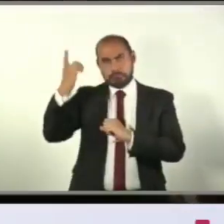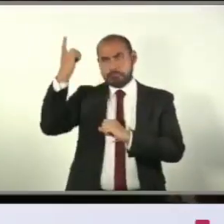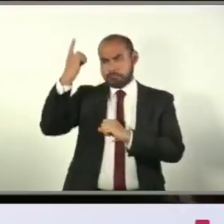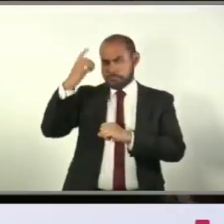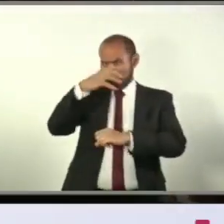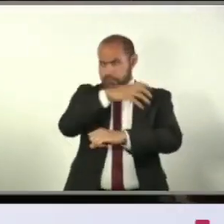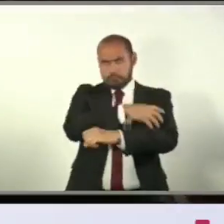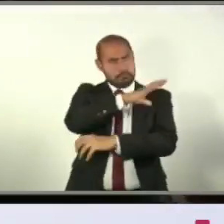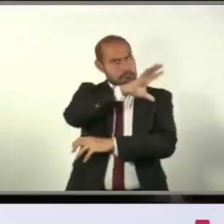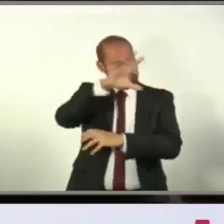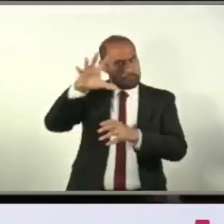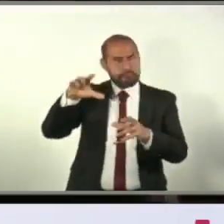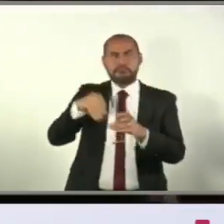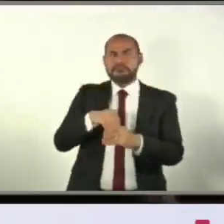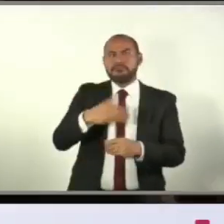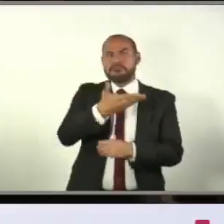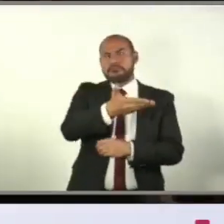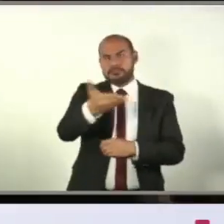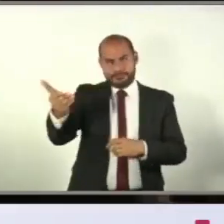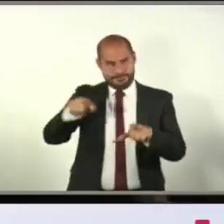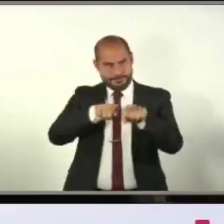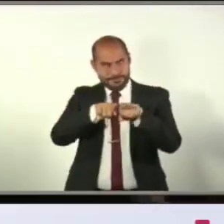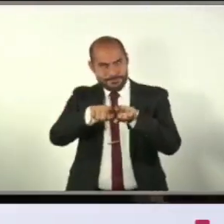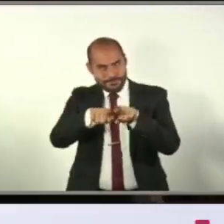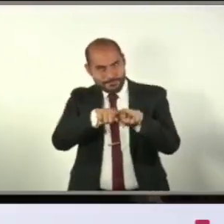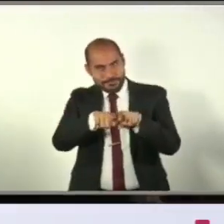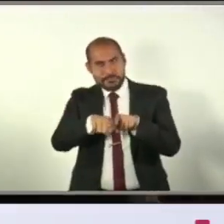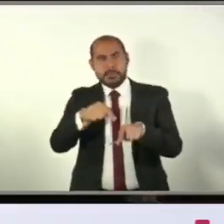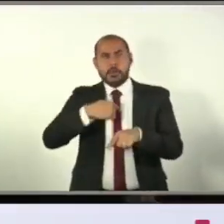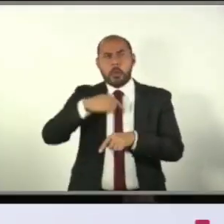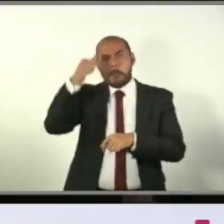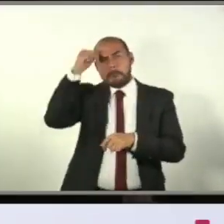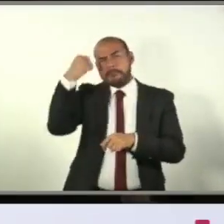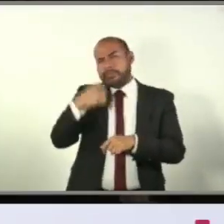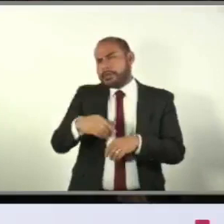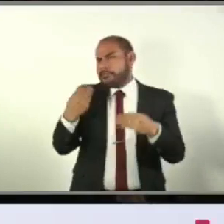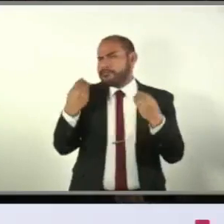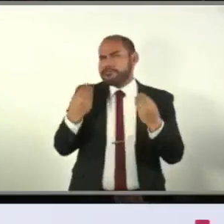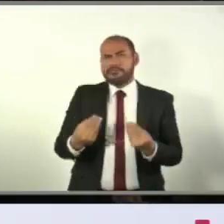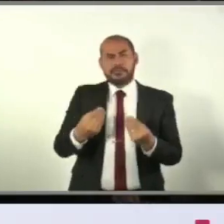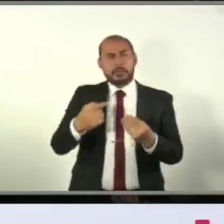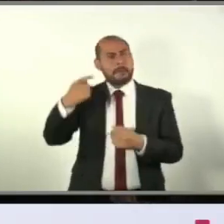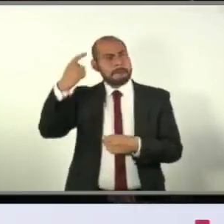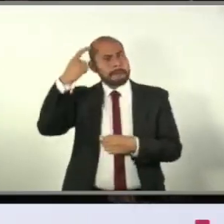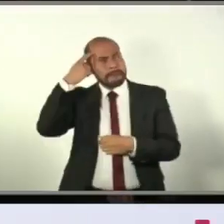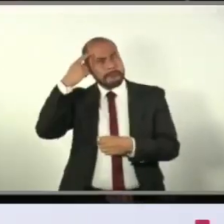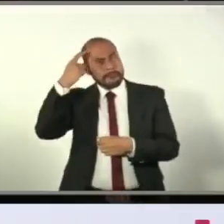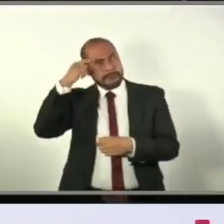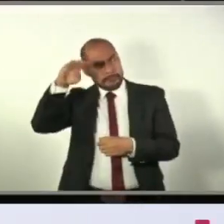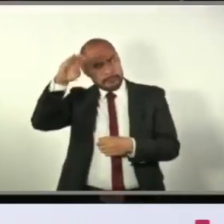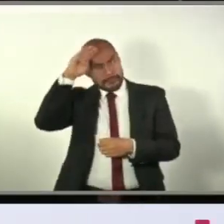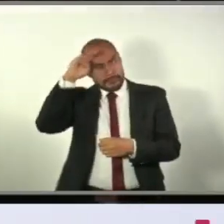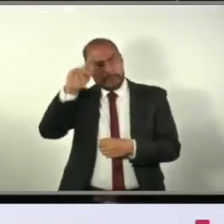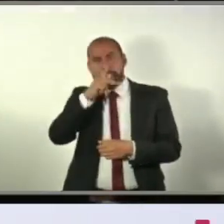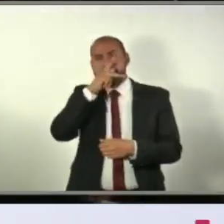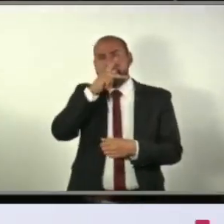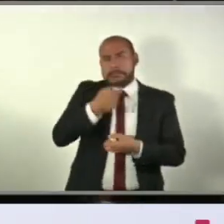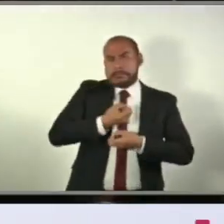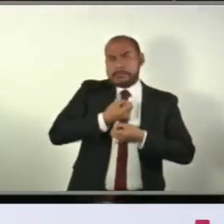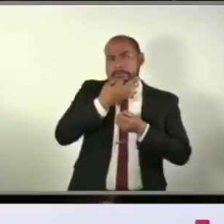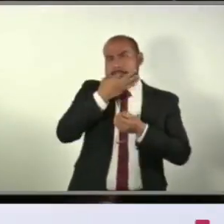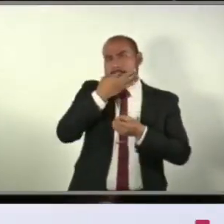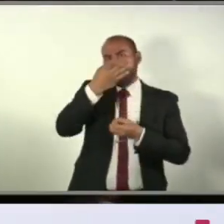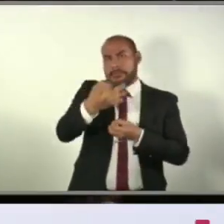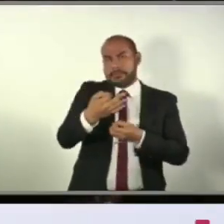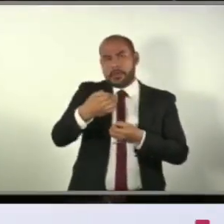Todopoderoso y ante ustedes, hermanos, que he pecado mucho de pensamiento, palabra, obra